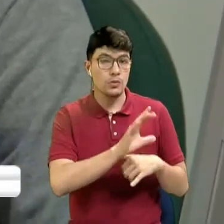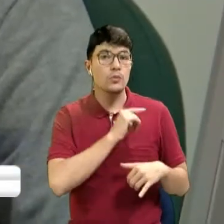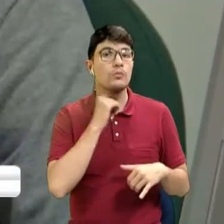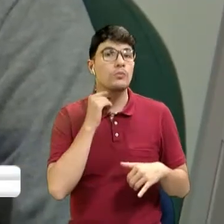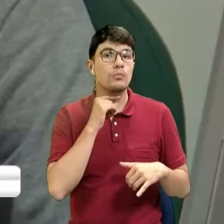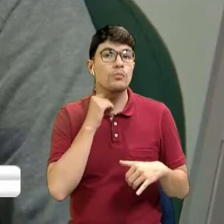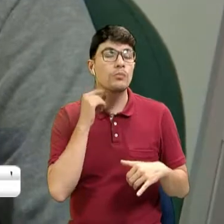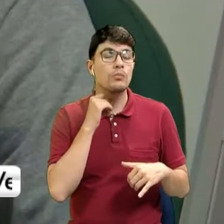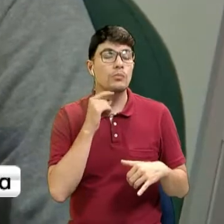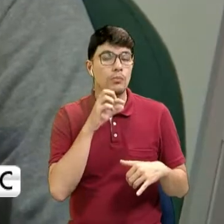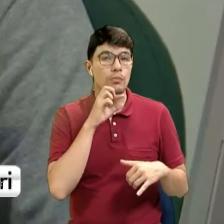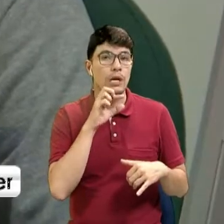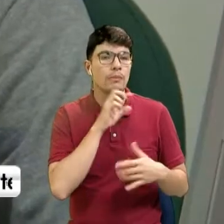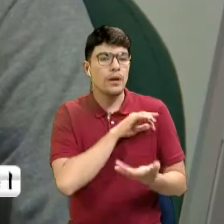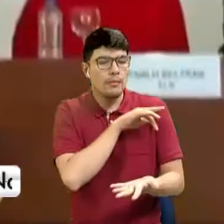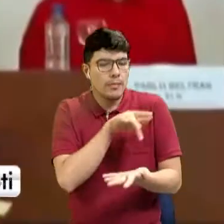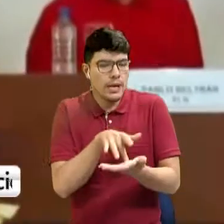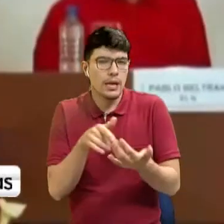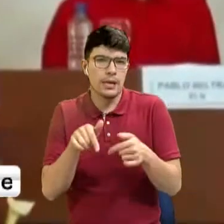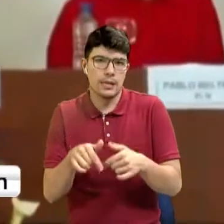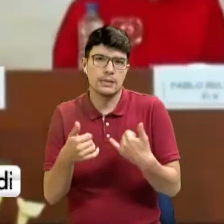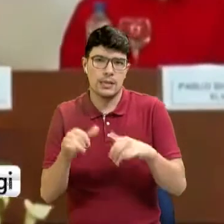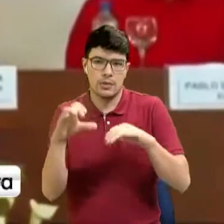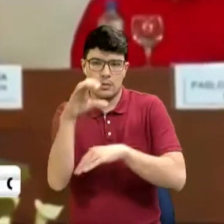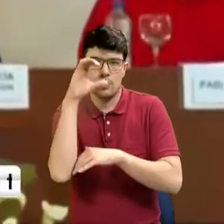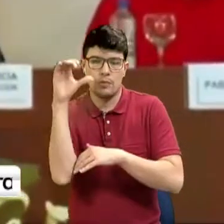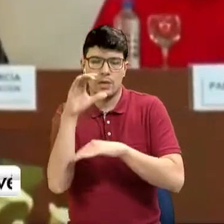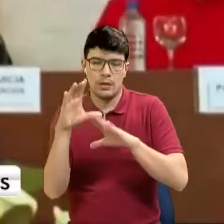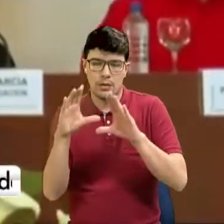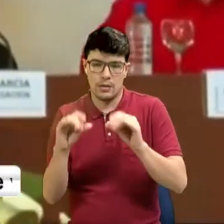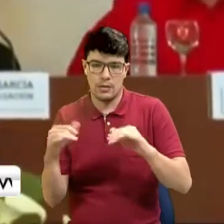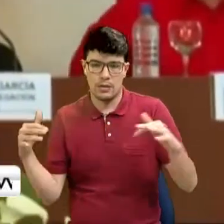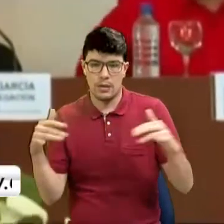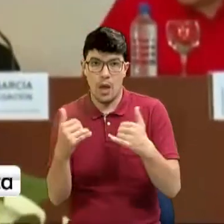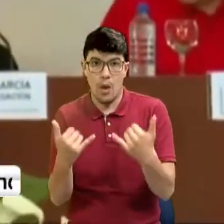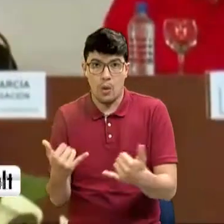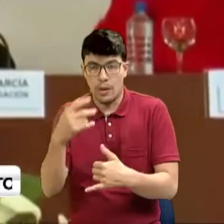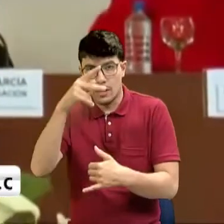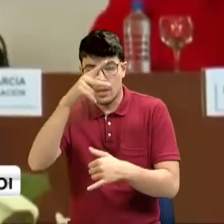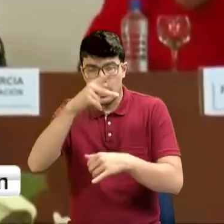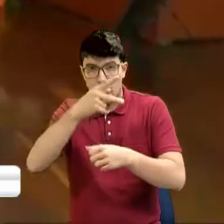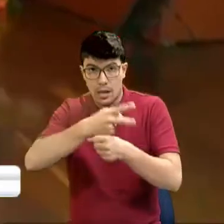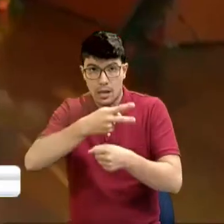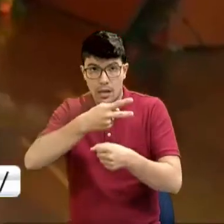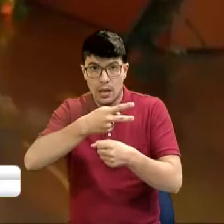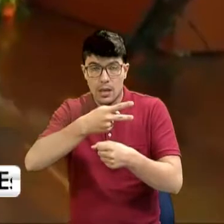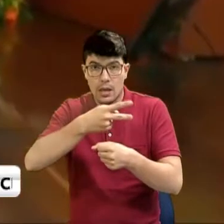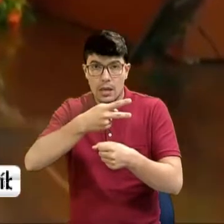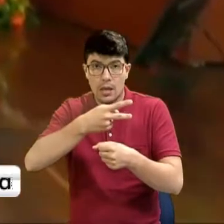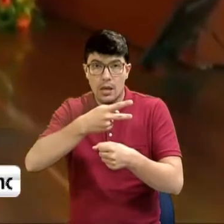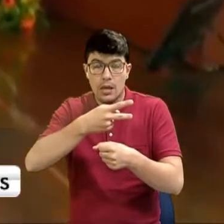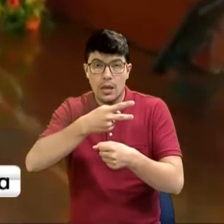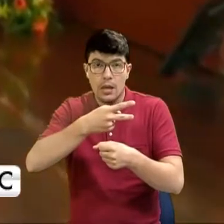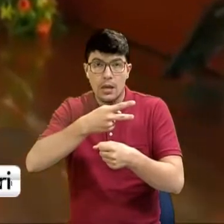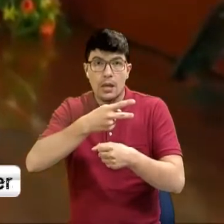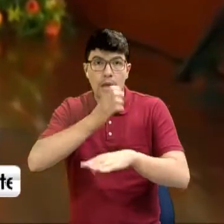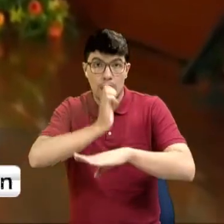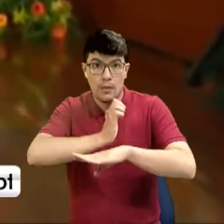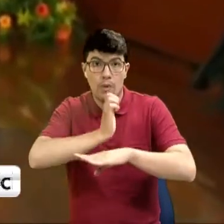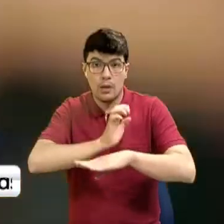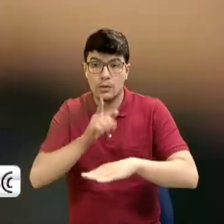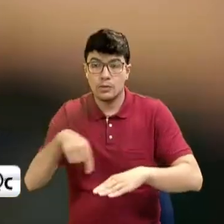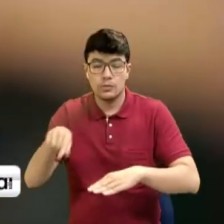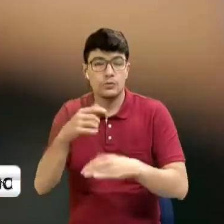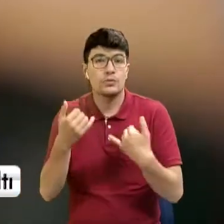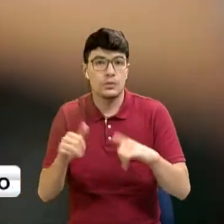dé esa circunstancia el cese bilateral hoy concluyó en quito ecuador el tercer ciclo de conversaciones que trajo para las partes